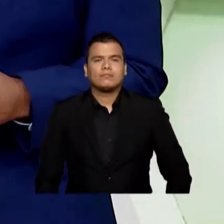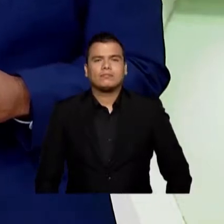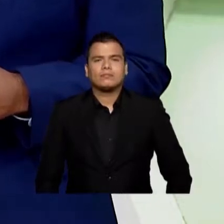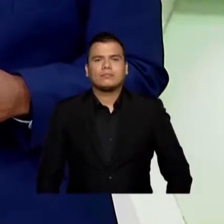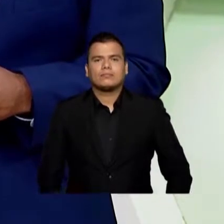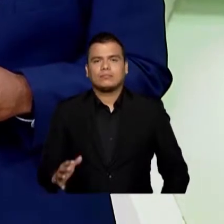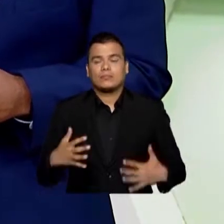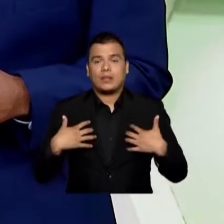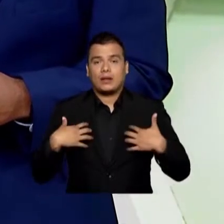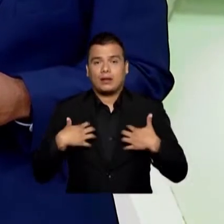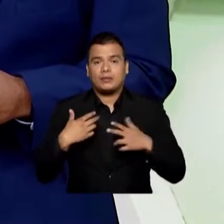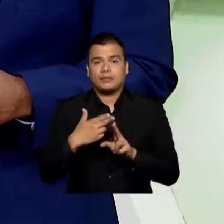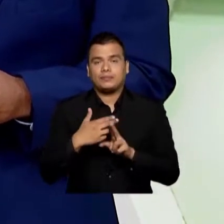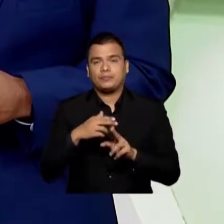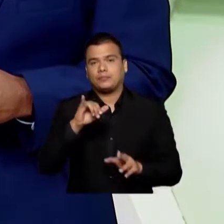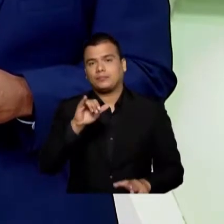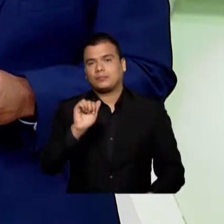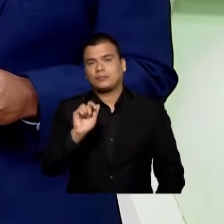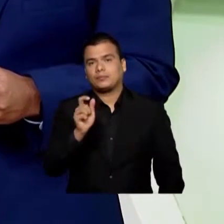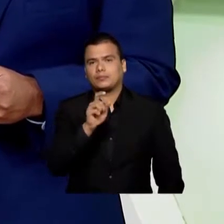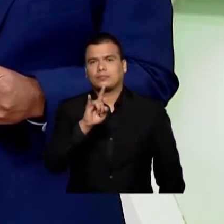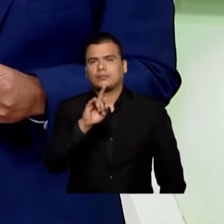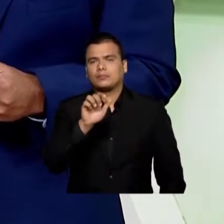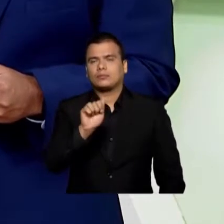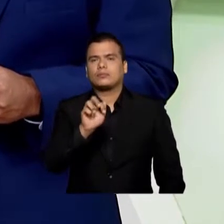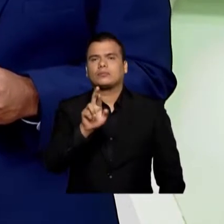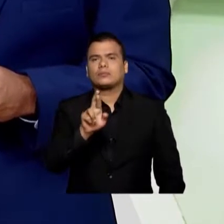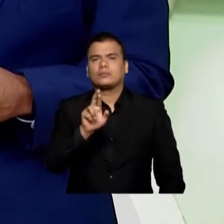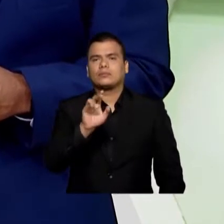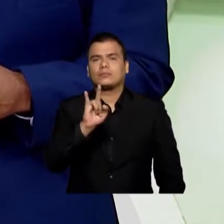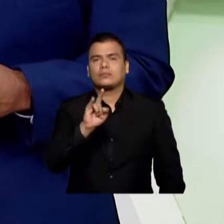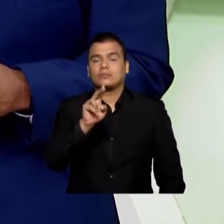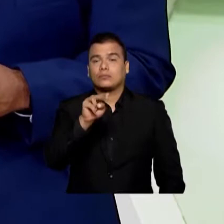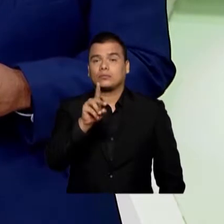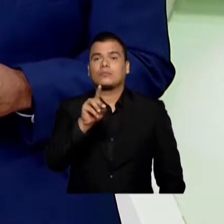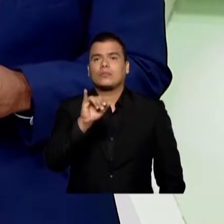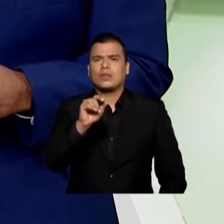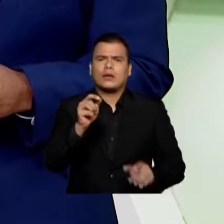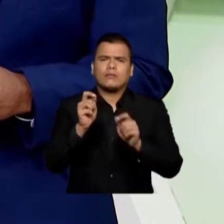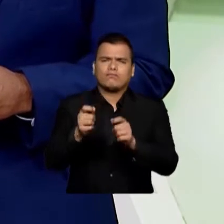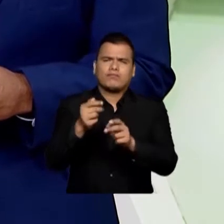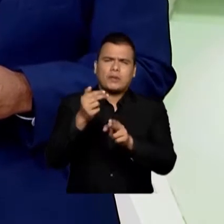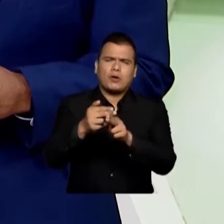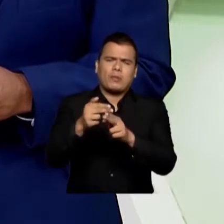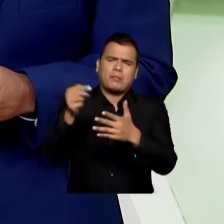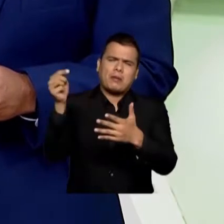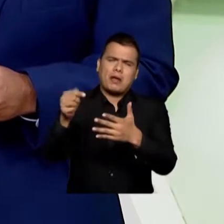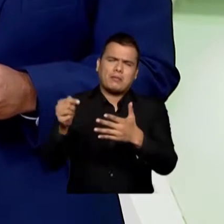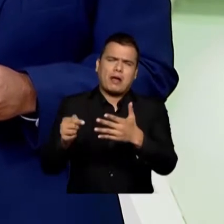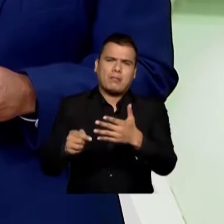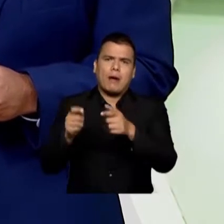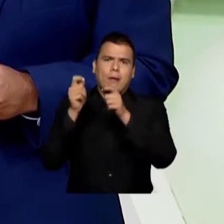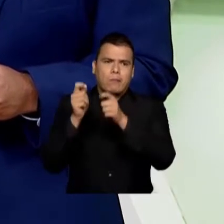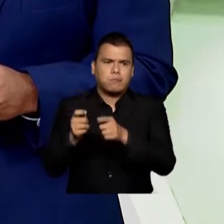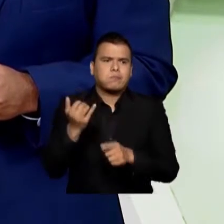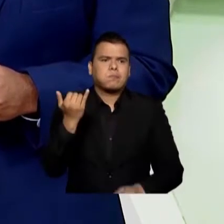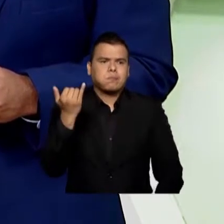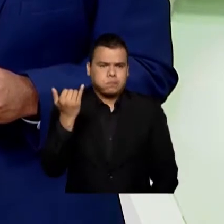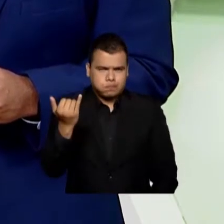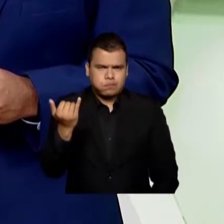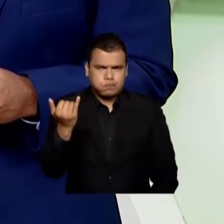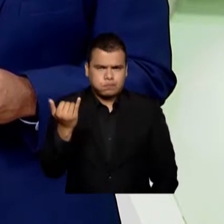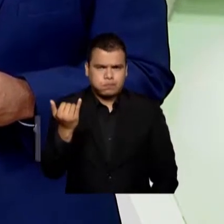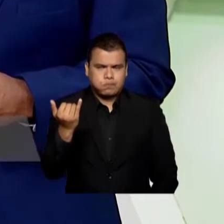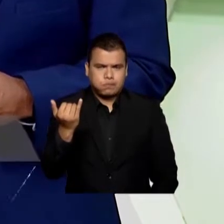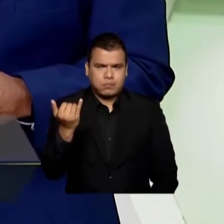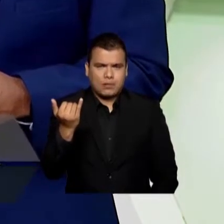Gato moro, león breñero, onza, gato nutria. Estos son algunos de los nombres con los que se conoce en Centro y Suramérica